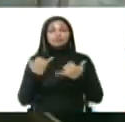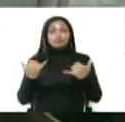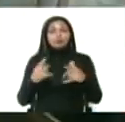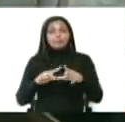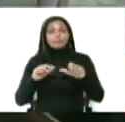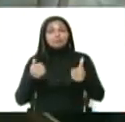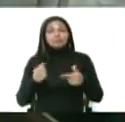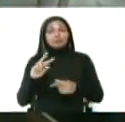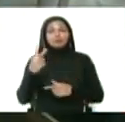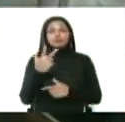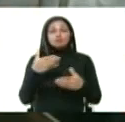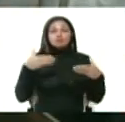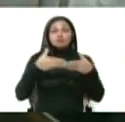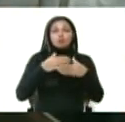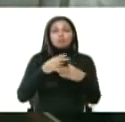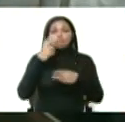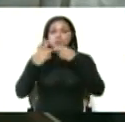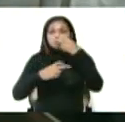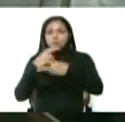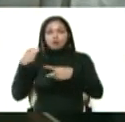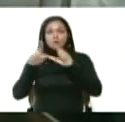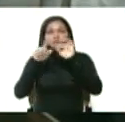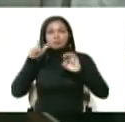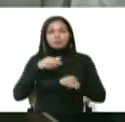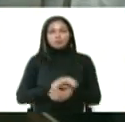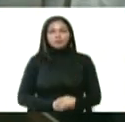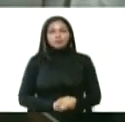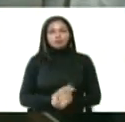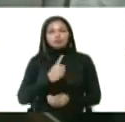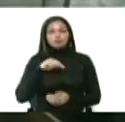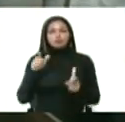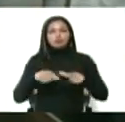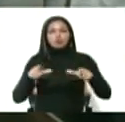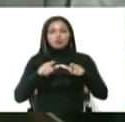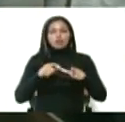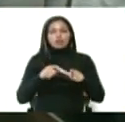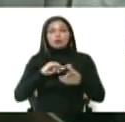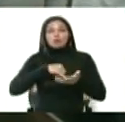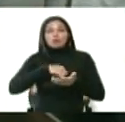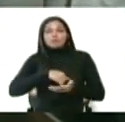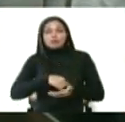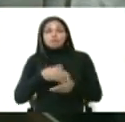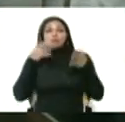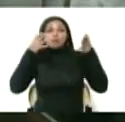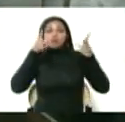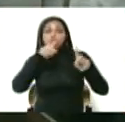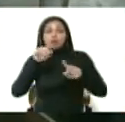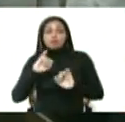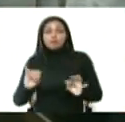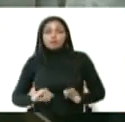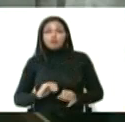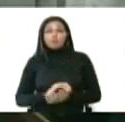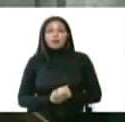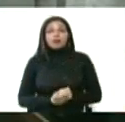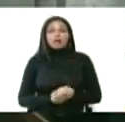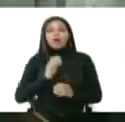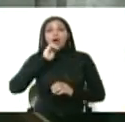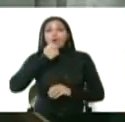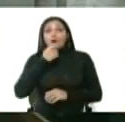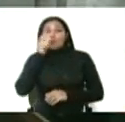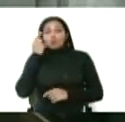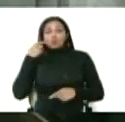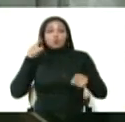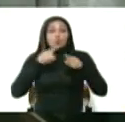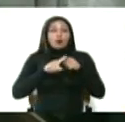estamos en la segunda fase de pesquisaje, priorizando los casos más vulnerables, como nos lo ha orientado usted, presidente, y han sido los adultos y las adultas